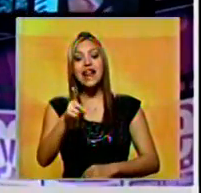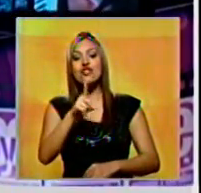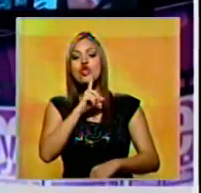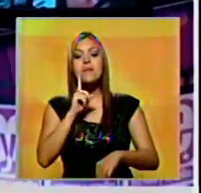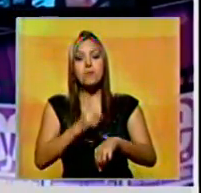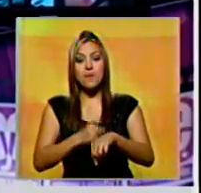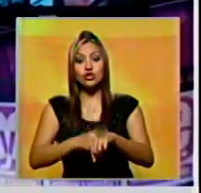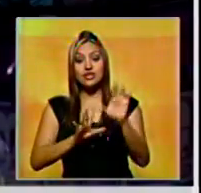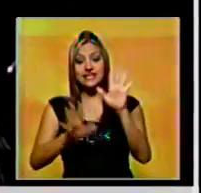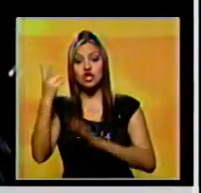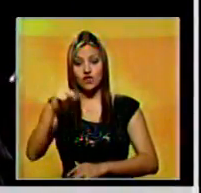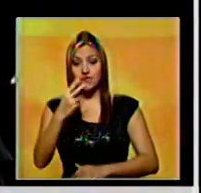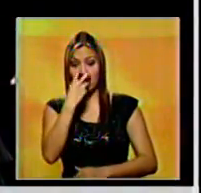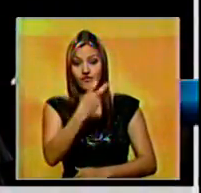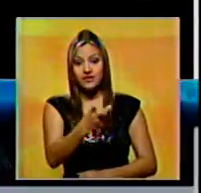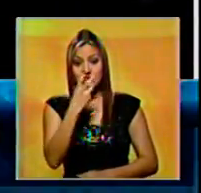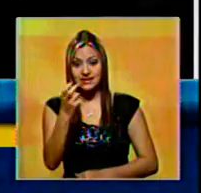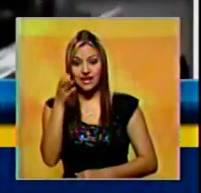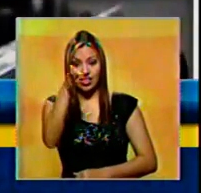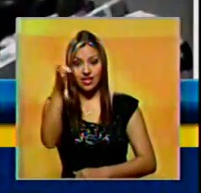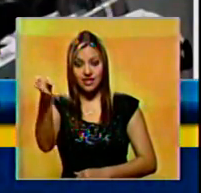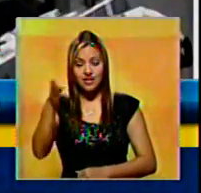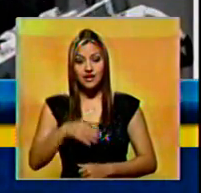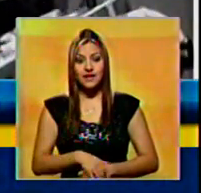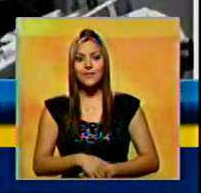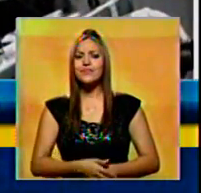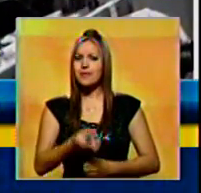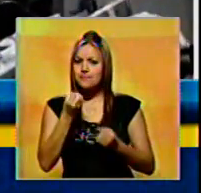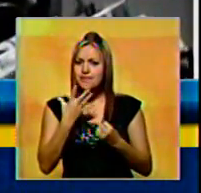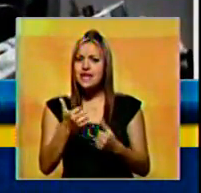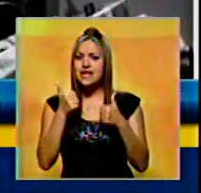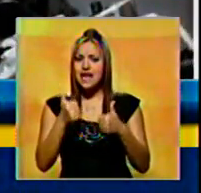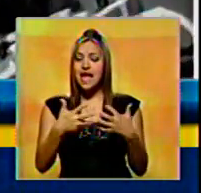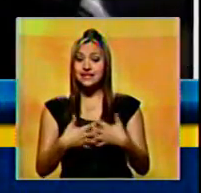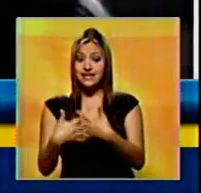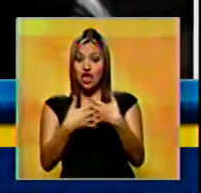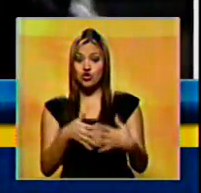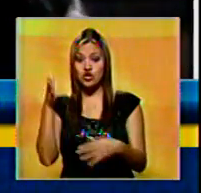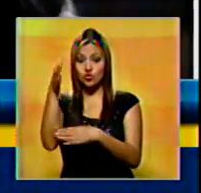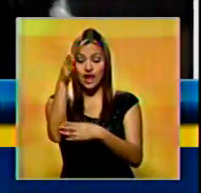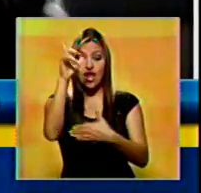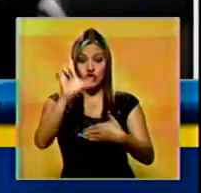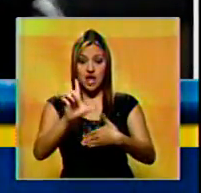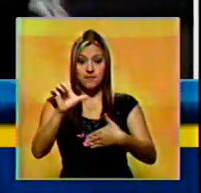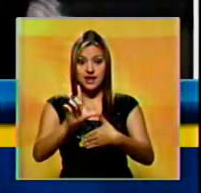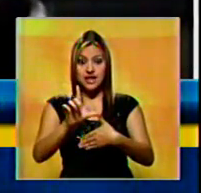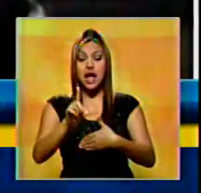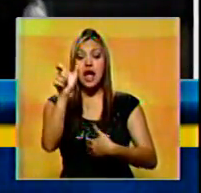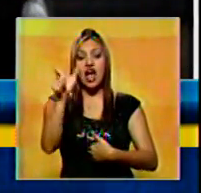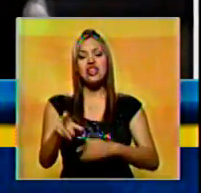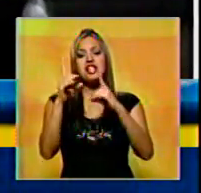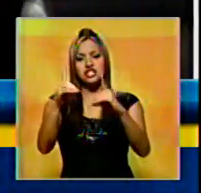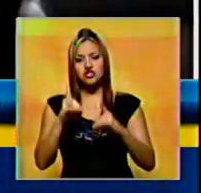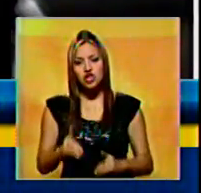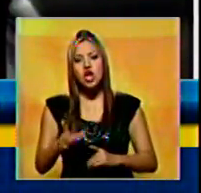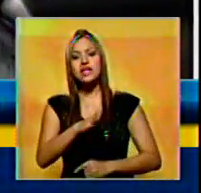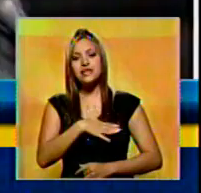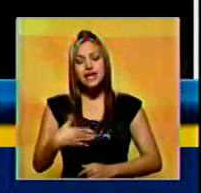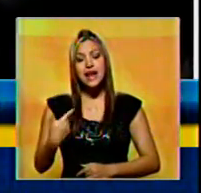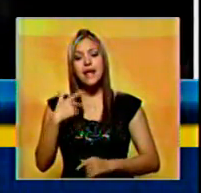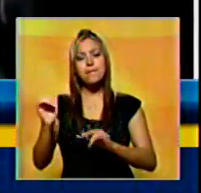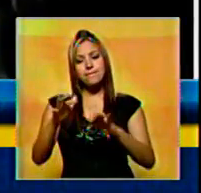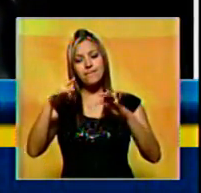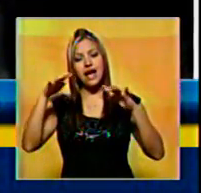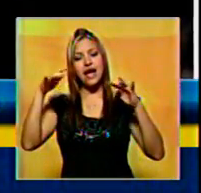el 15 de noviembre. Luego de un exitoso recorrido por varias ciudades de Estados Unidos y Latinoamérica, Venegas ahora nos trae la magia y el